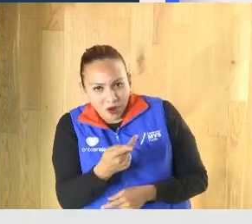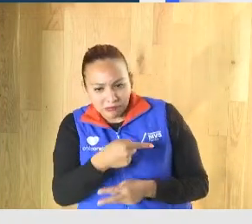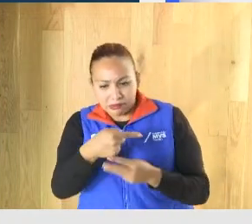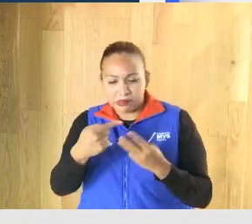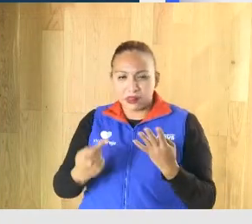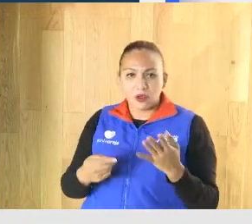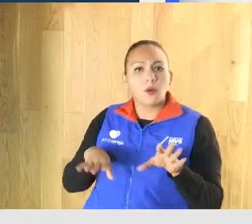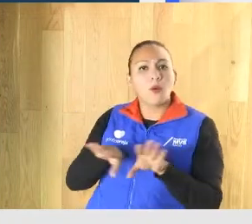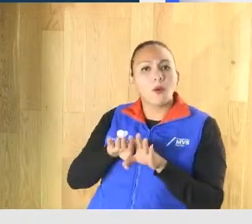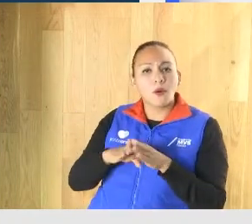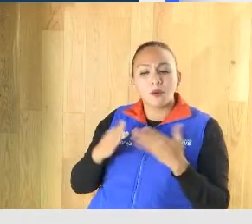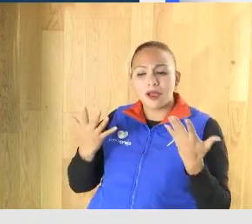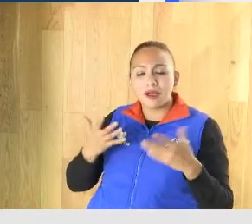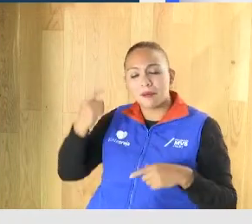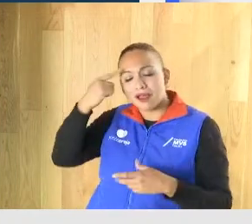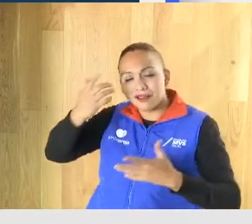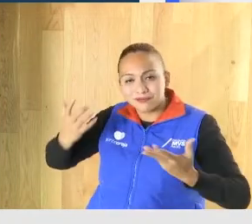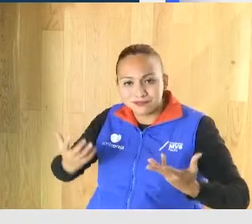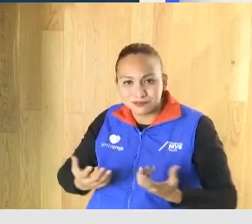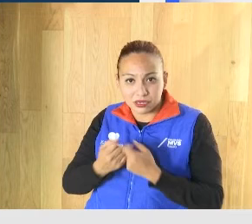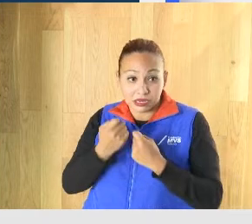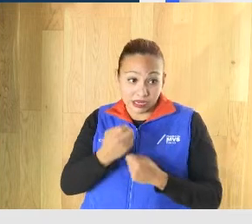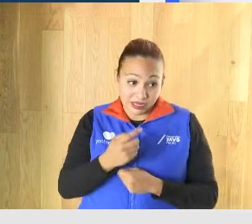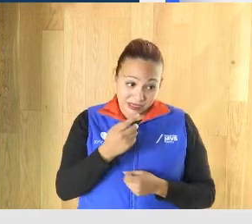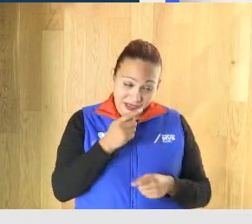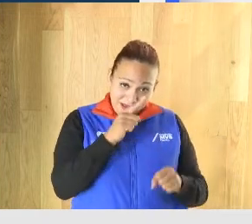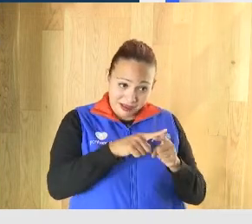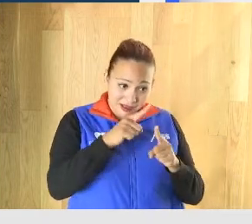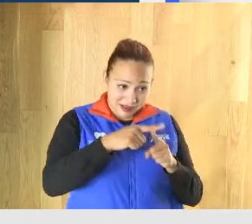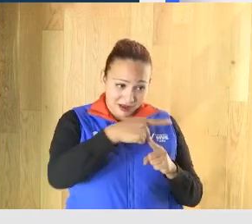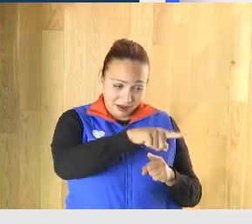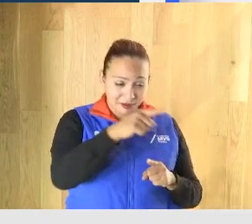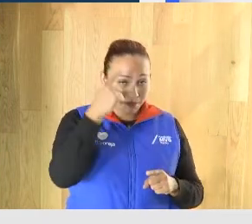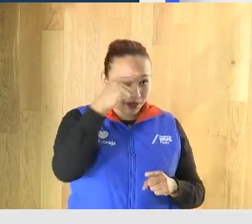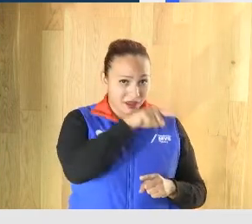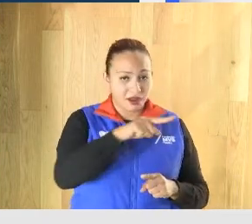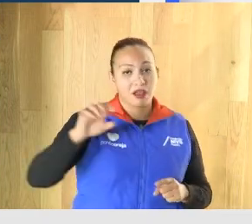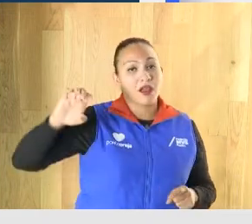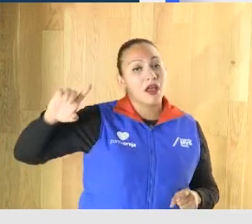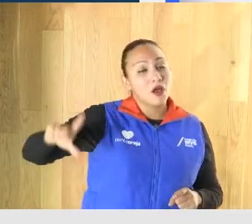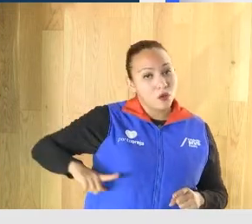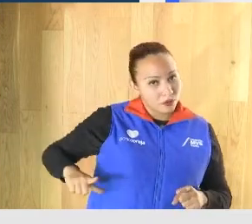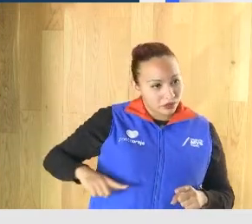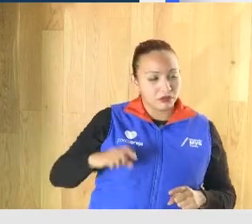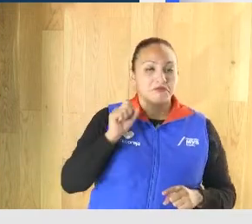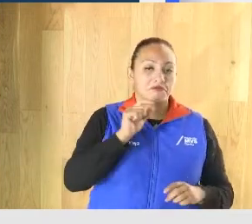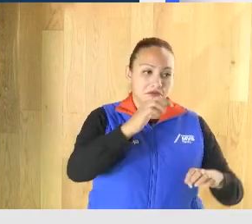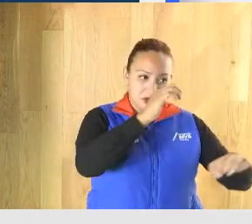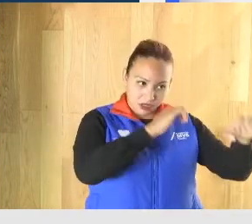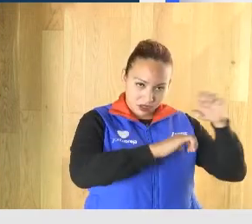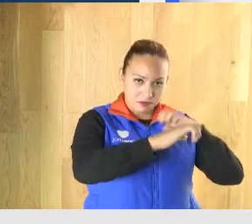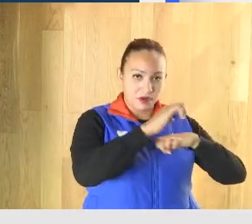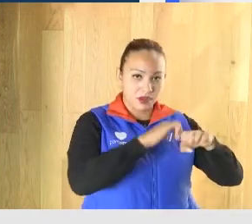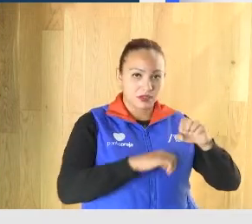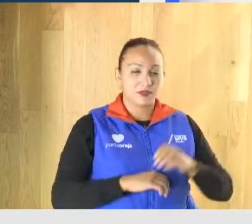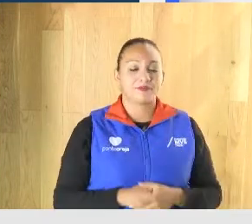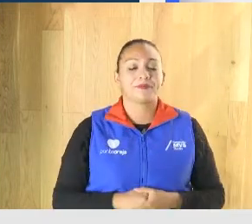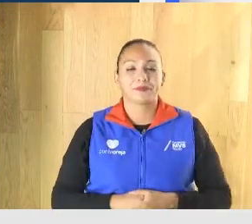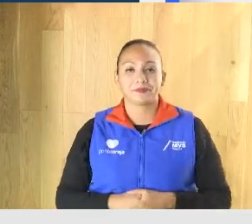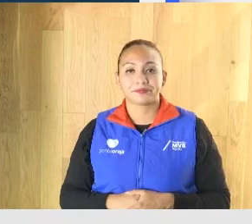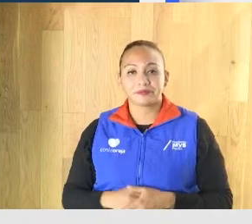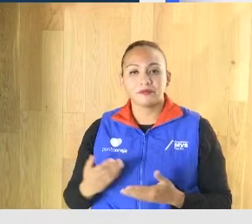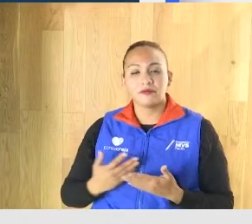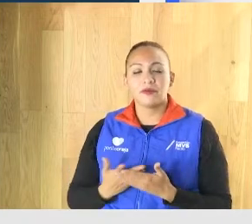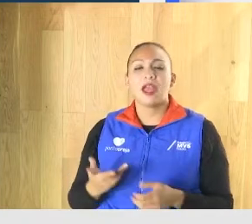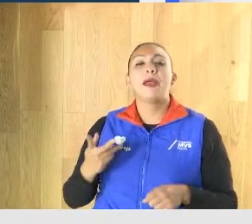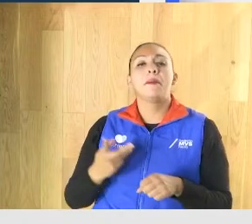luego importantísimos para gobiernos y para empresas. Otro de las grandes tendencias,